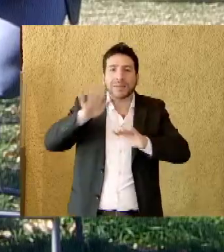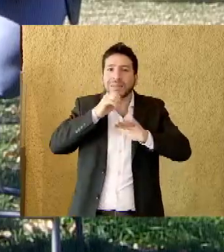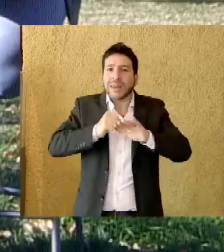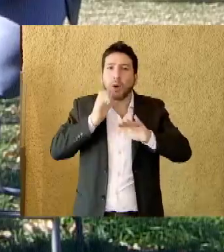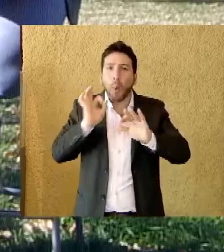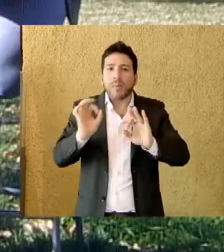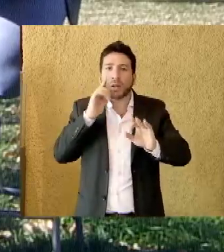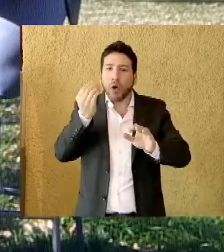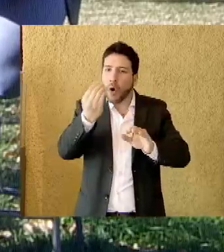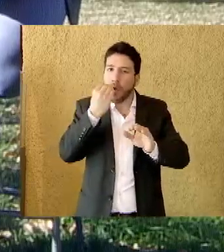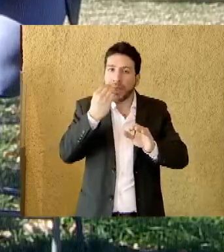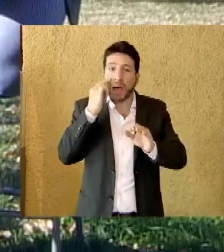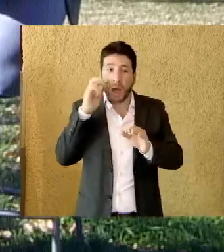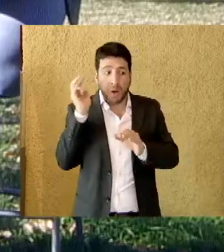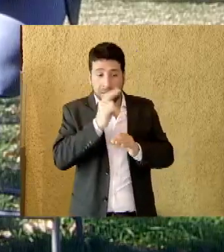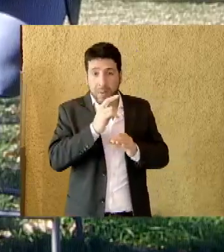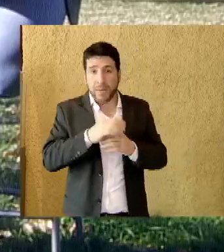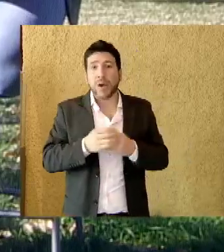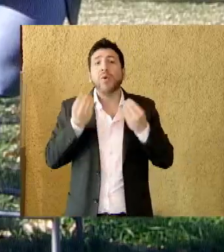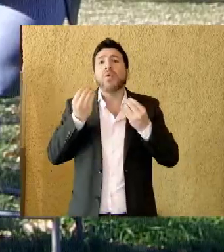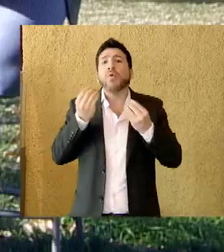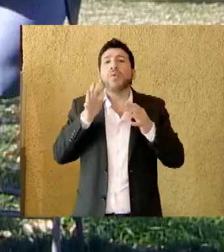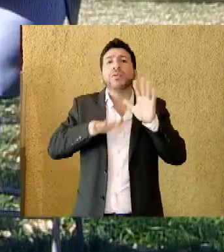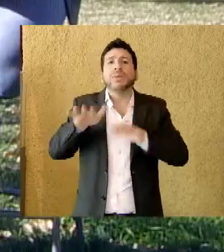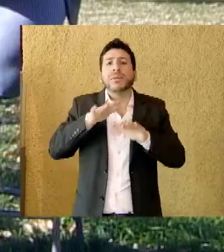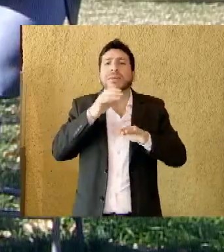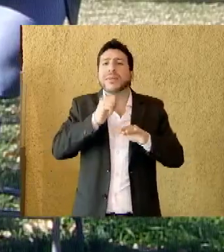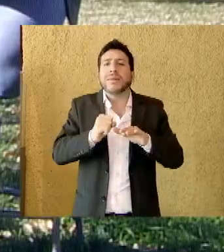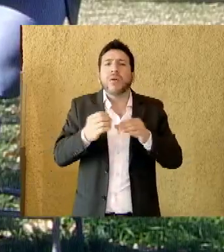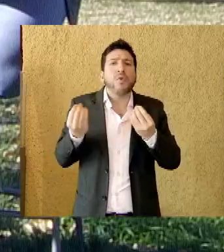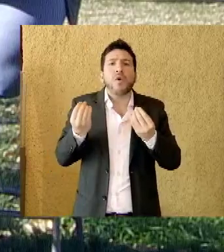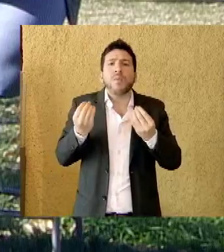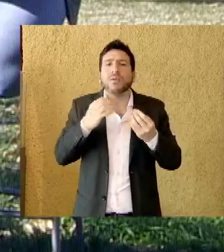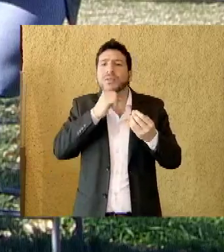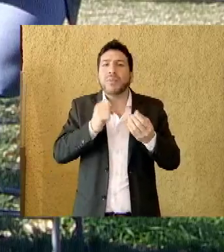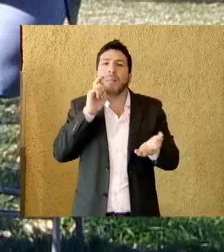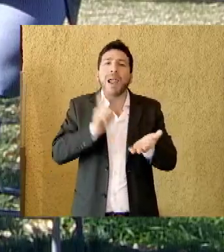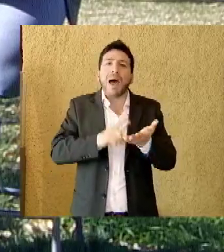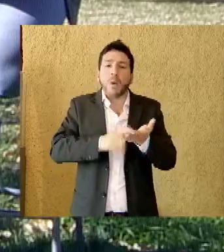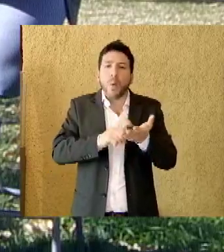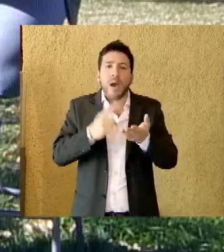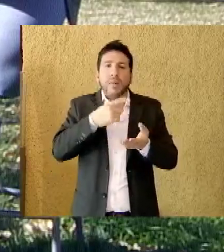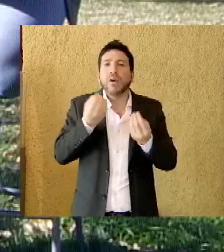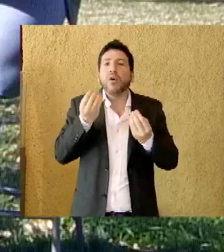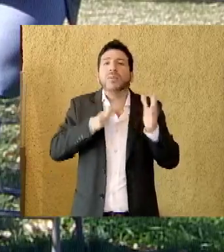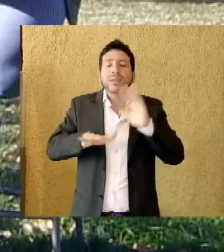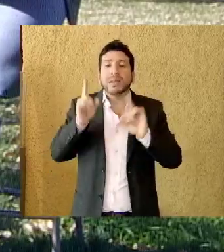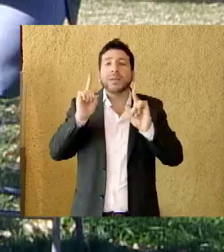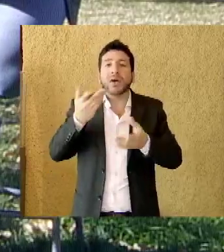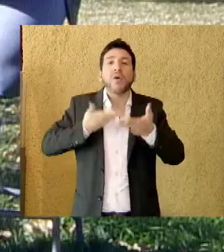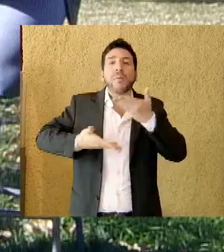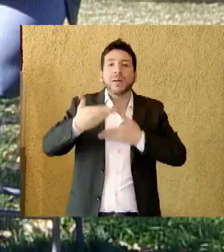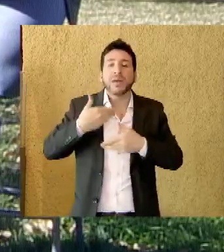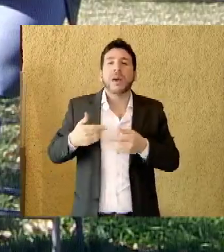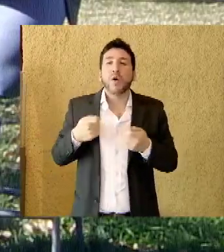exactamente, porque vamos a compartir justamente cómo se hace un chivo, bueno, un típico chivo malargüino, pero además vamos a compartir música